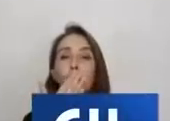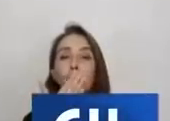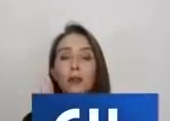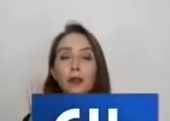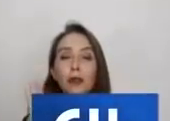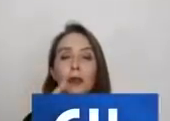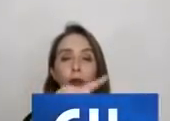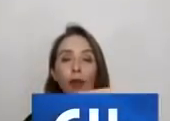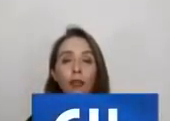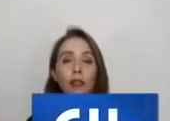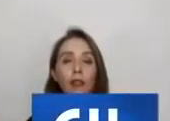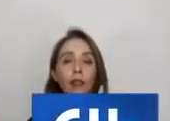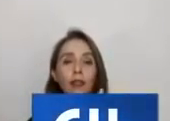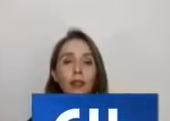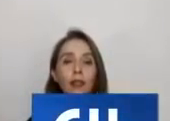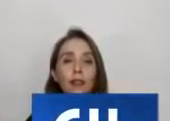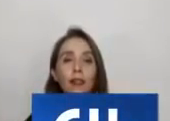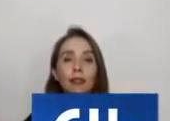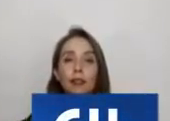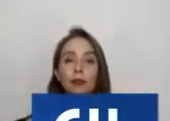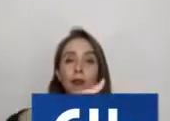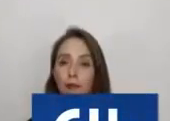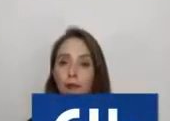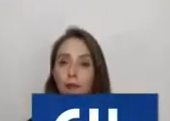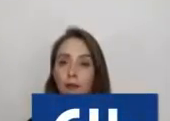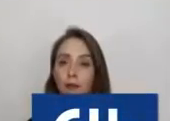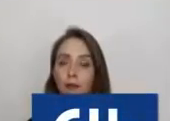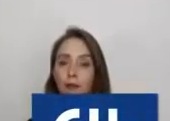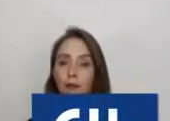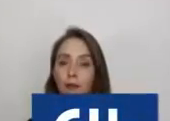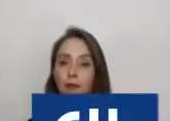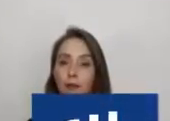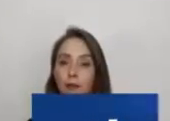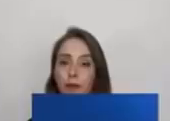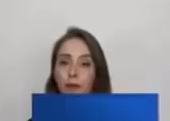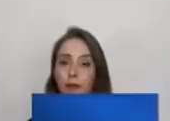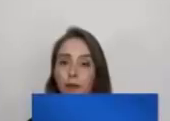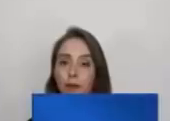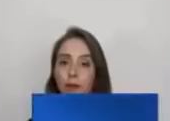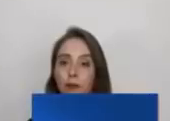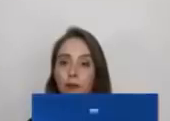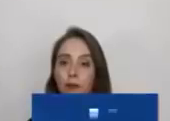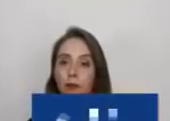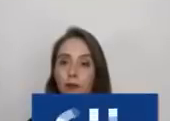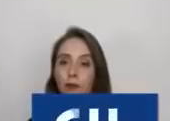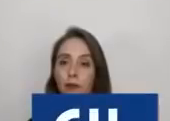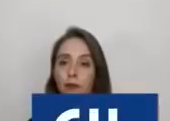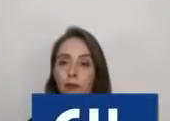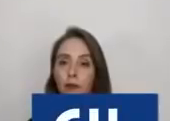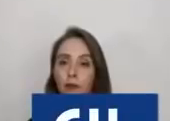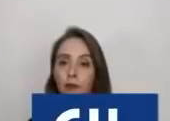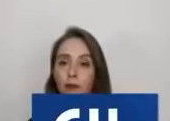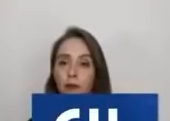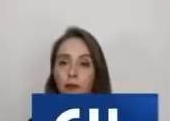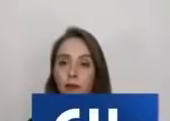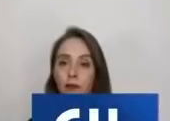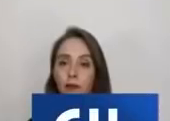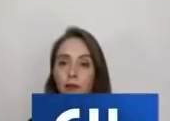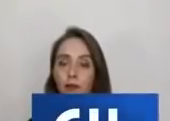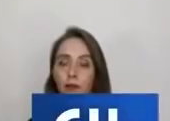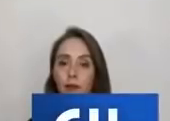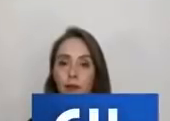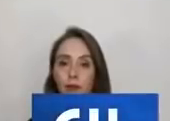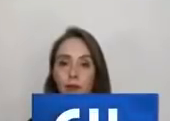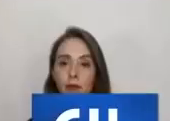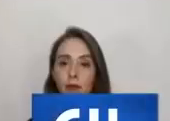también, en su discurso al finalizar esta ceremonia, le entregó, le deseó más bien suerte en trabajo que va a tener prontamente